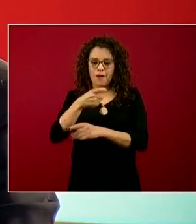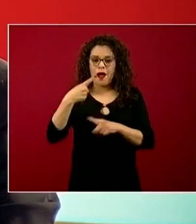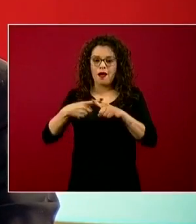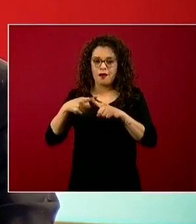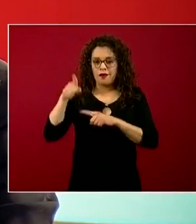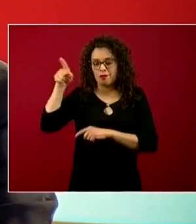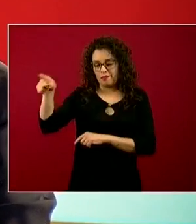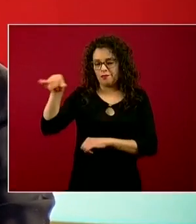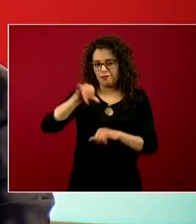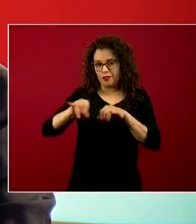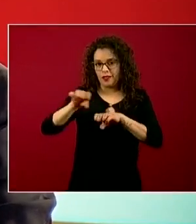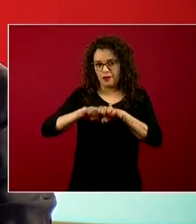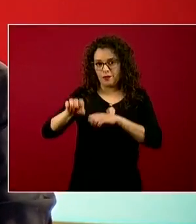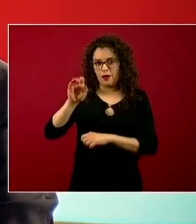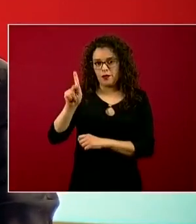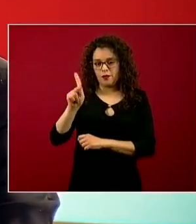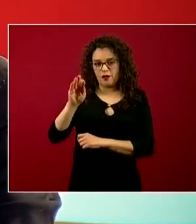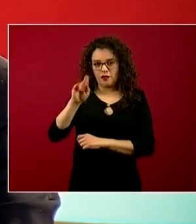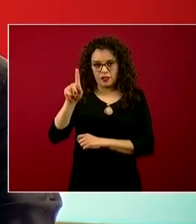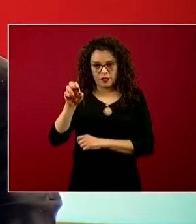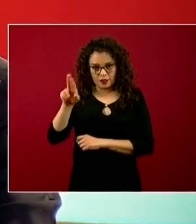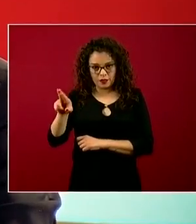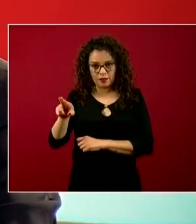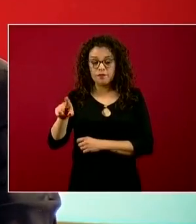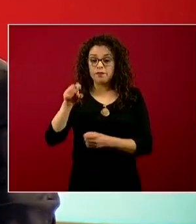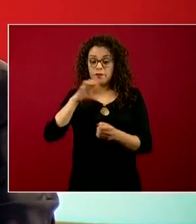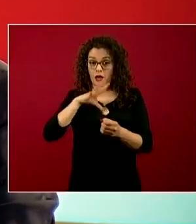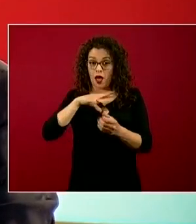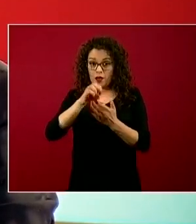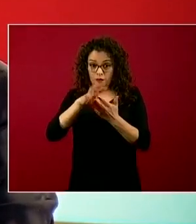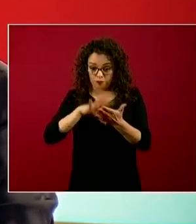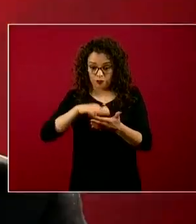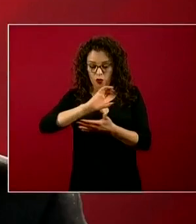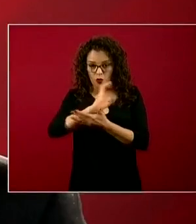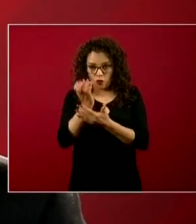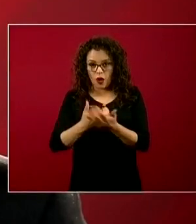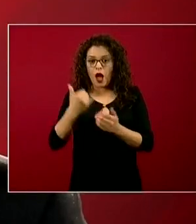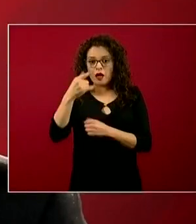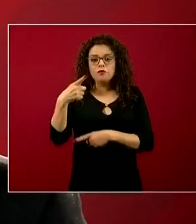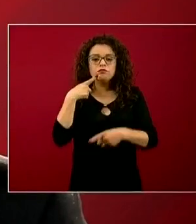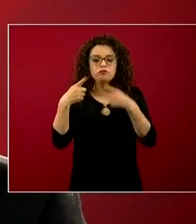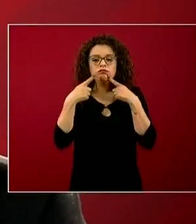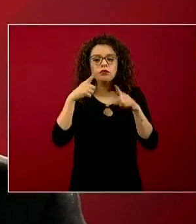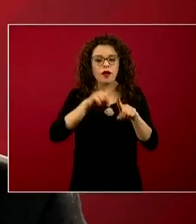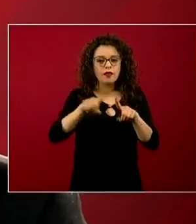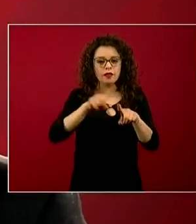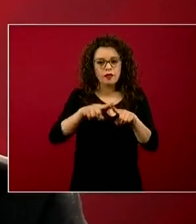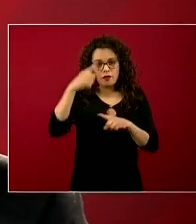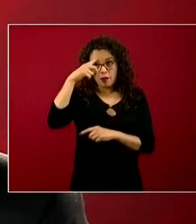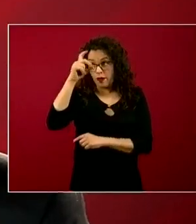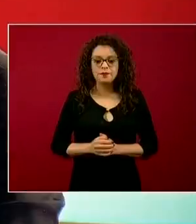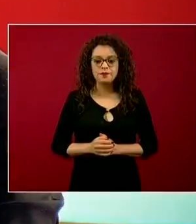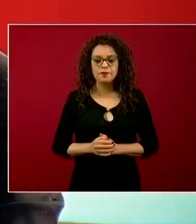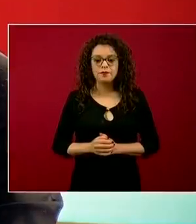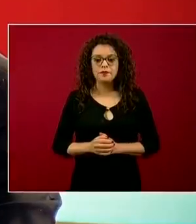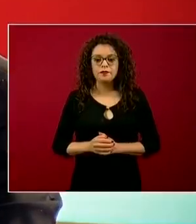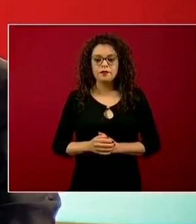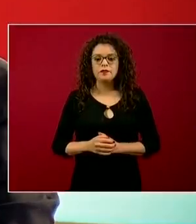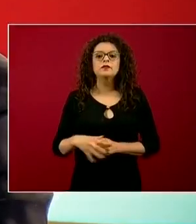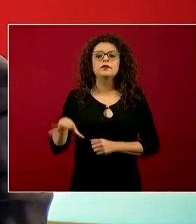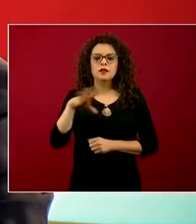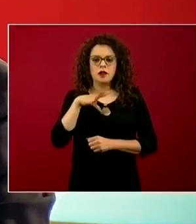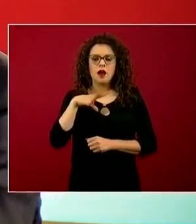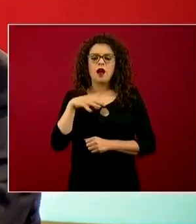acordada en los términos no solo del contrato sino de las distintas conversaciones que hemos tenido con facer habrá una